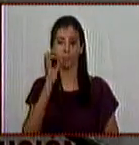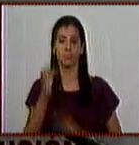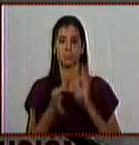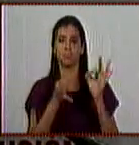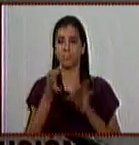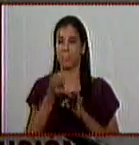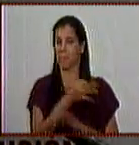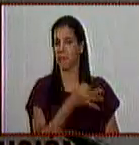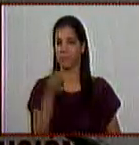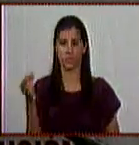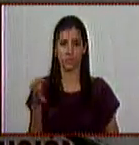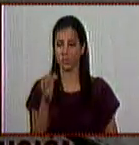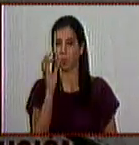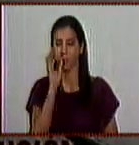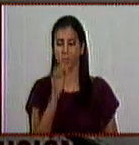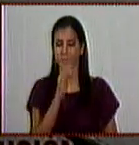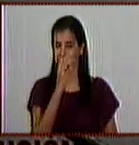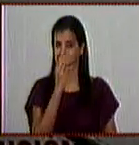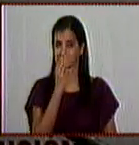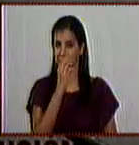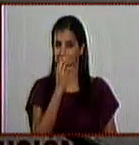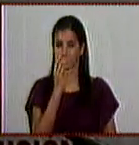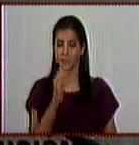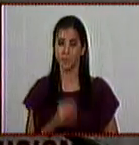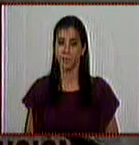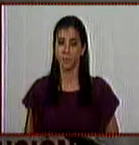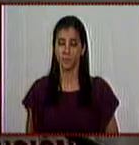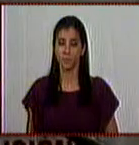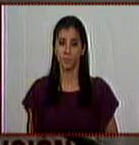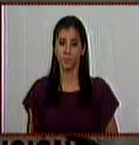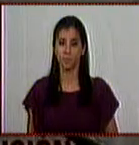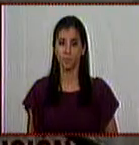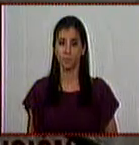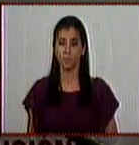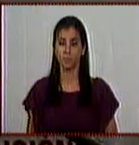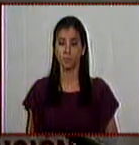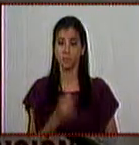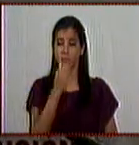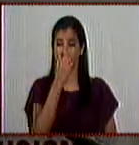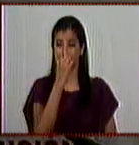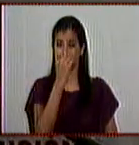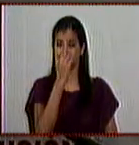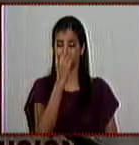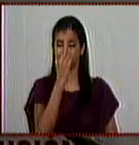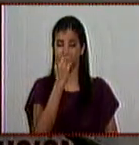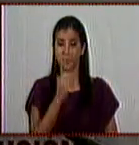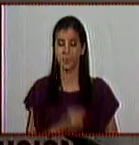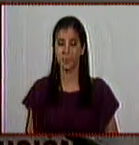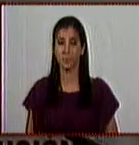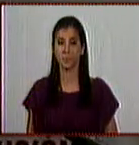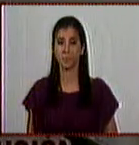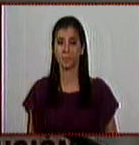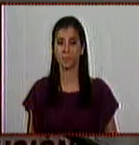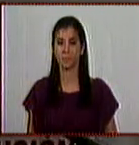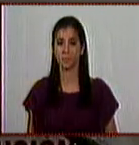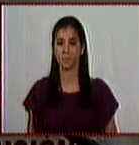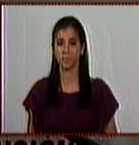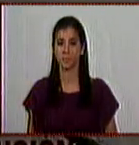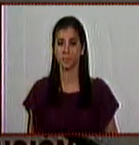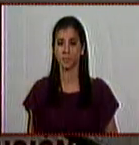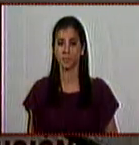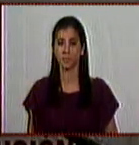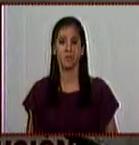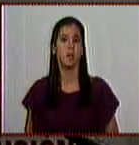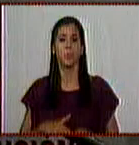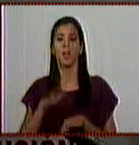por Bernard momer y otros teóricos de la renta petrolera como elemento sustantivo de la